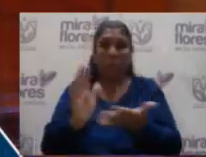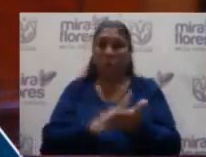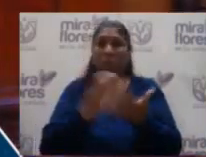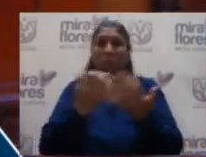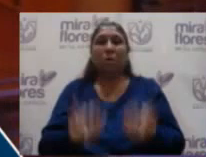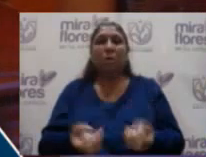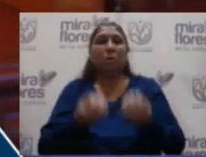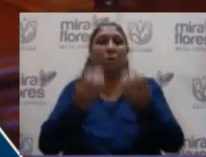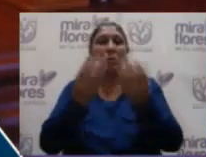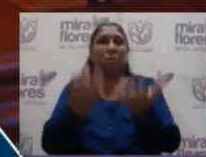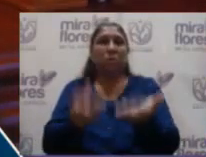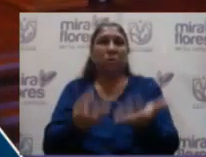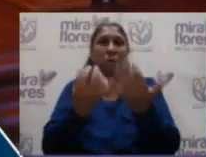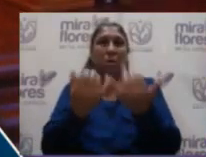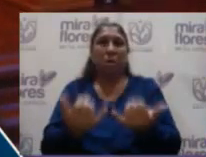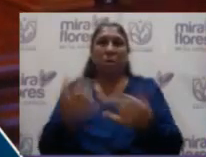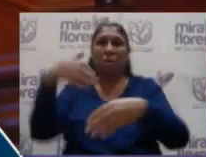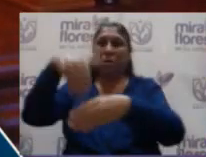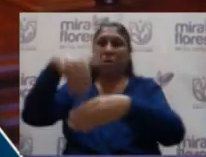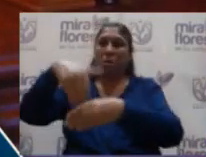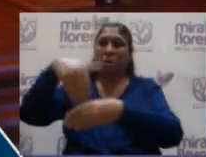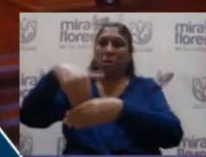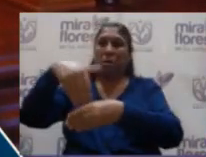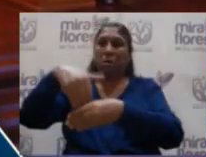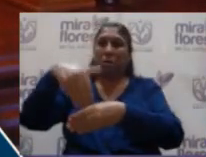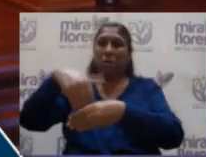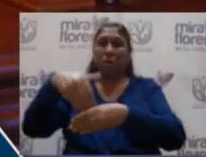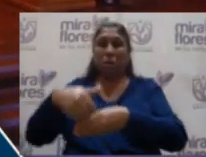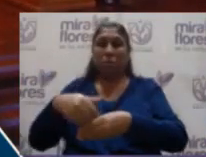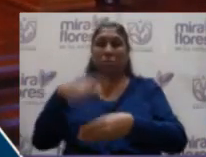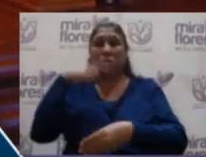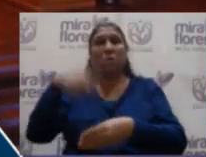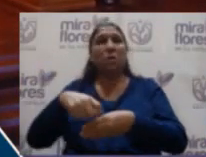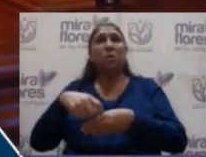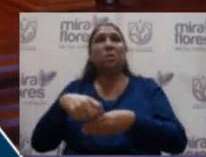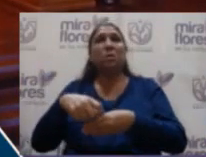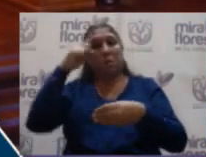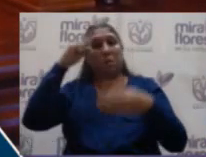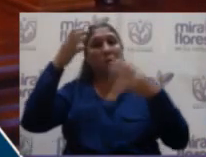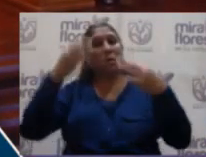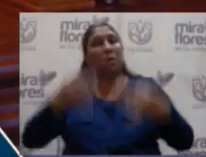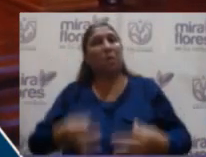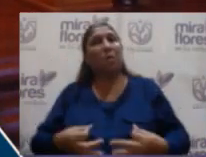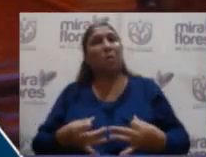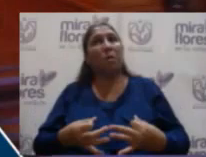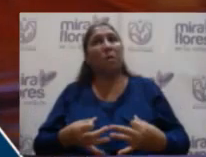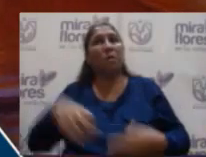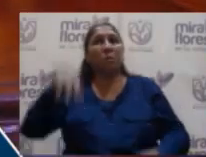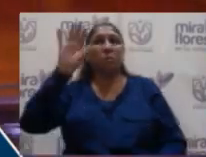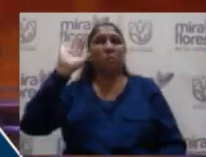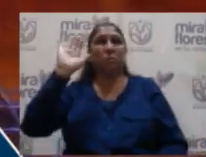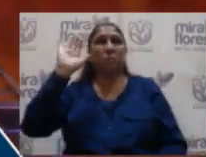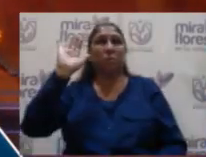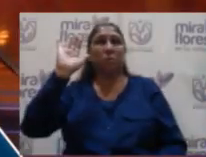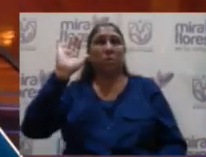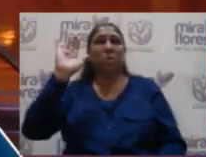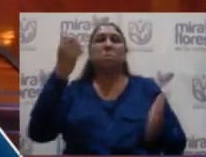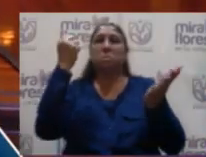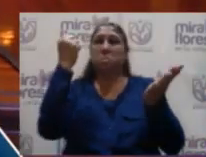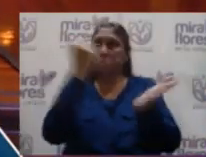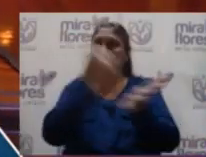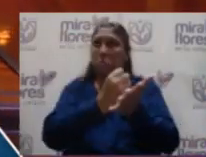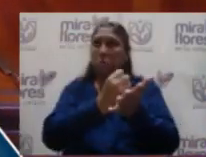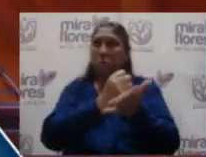procederemos a votar acerca de la misma. Aquellos que estén de acuerdo serán expresados en señal de conformidad. Se aprueba por